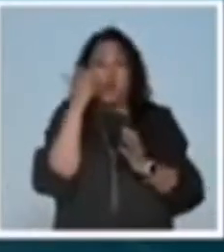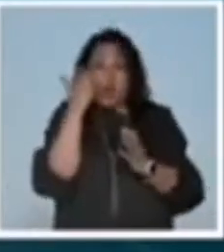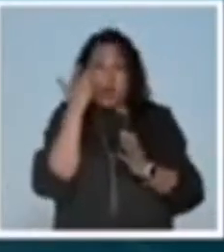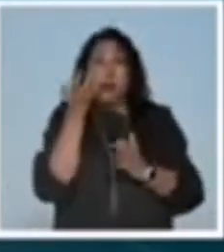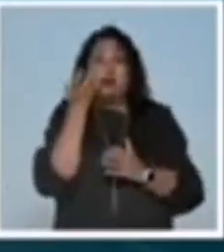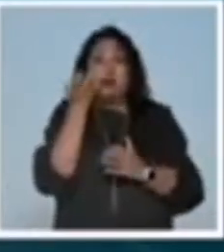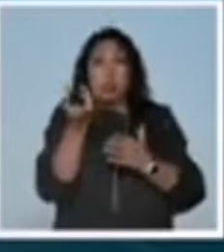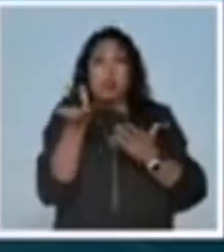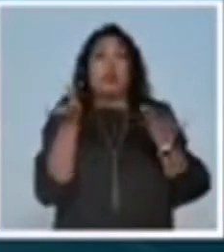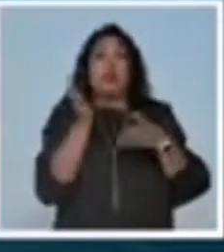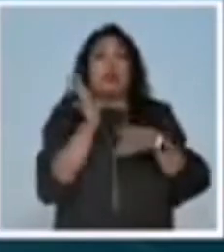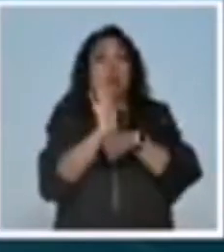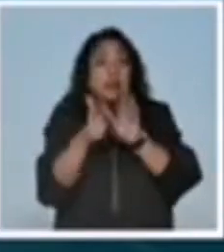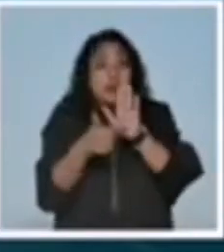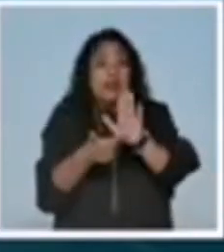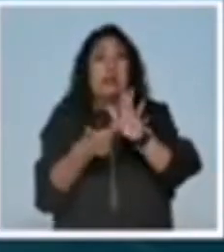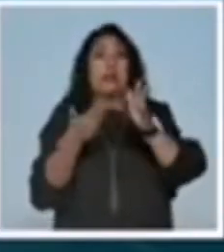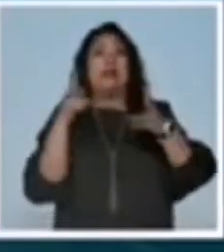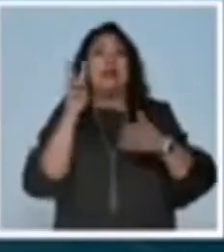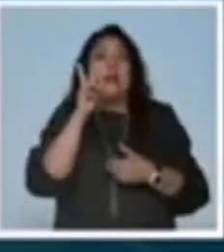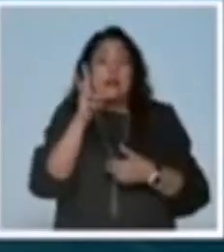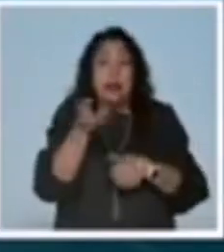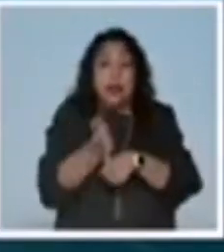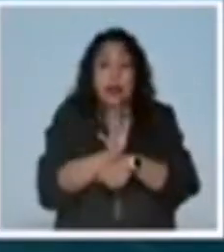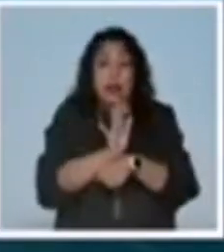queriendo hacer cine, ver cine,